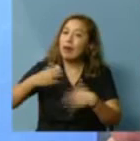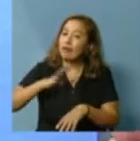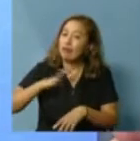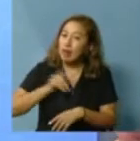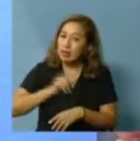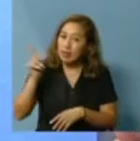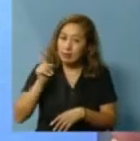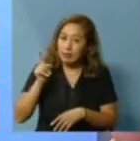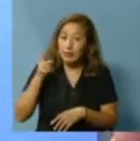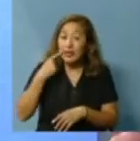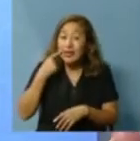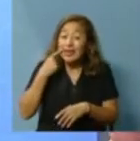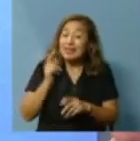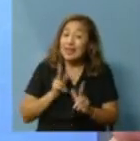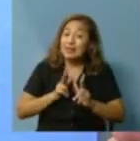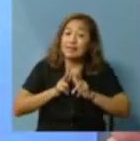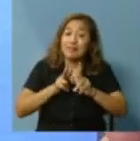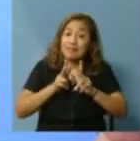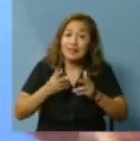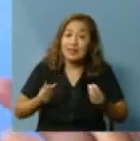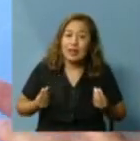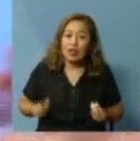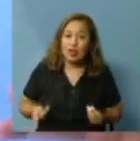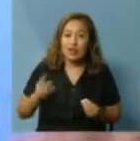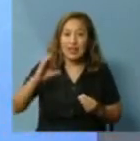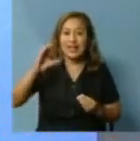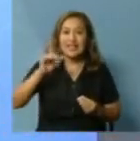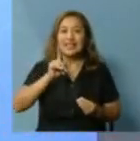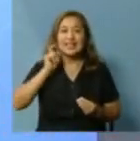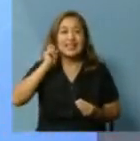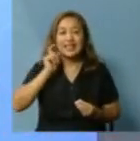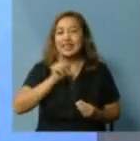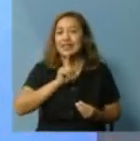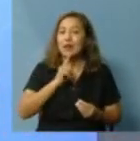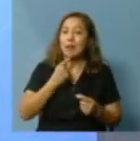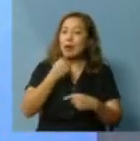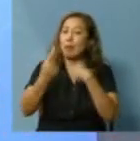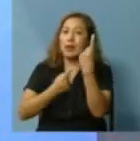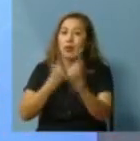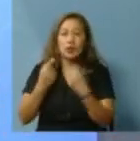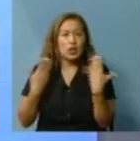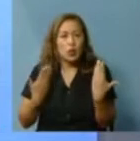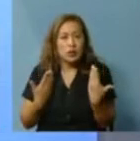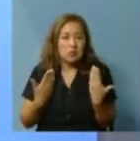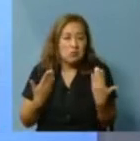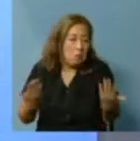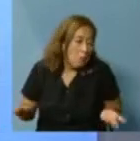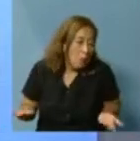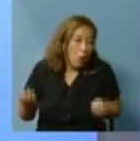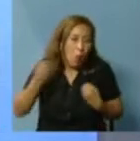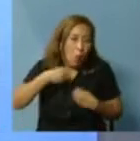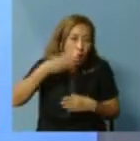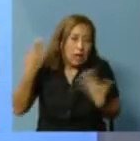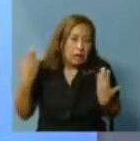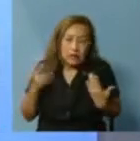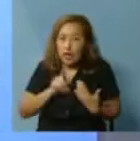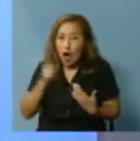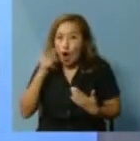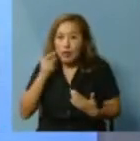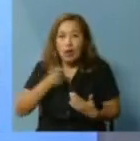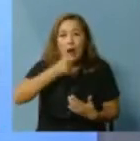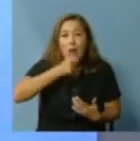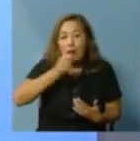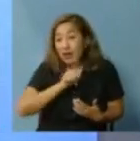creo que escudarse no es cierto en la cgt para hacer planteo que lo puede hacer tranquilamente como sale en la